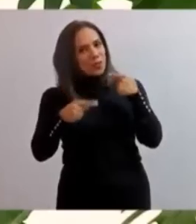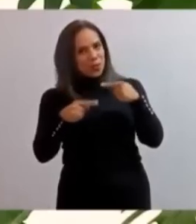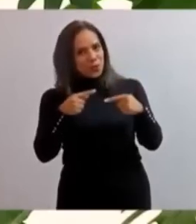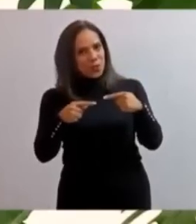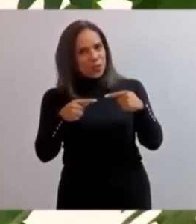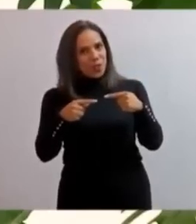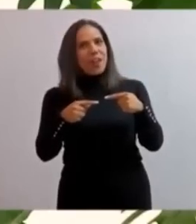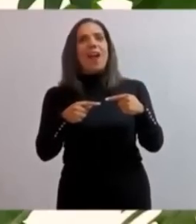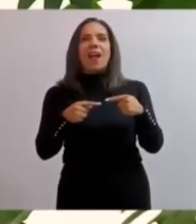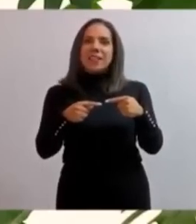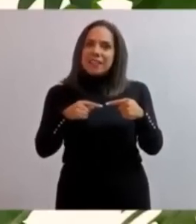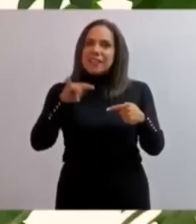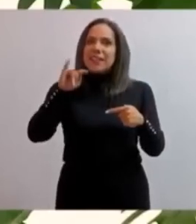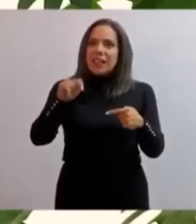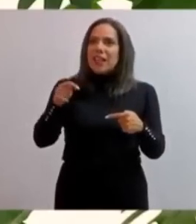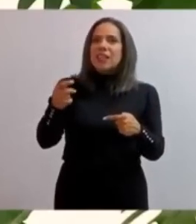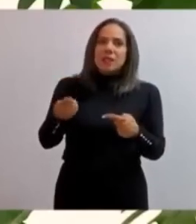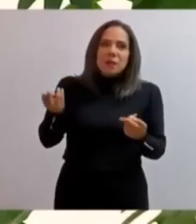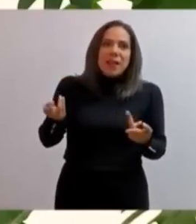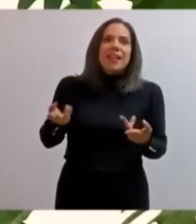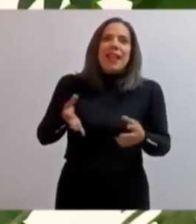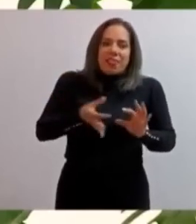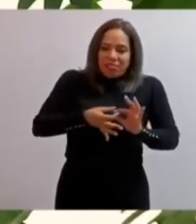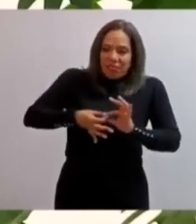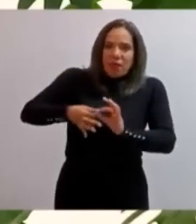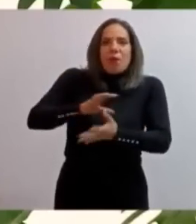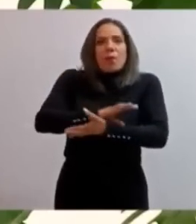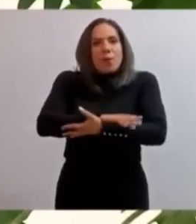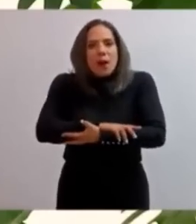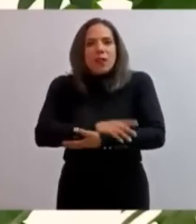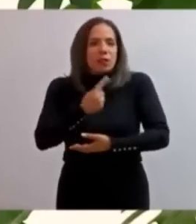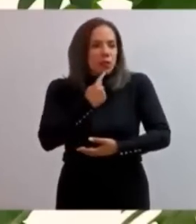donde todos tenemos responsabilidad de